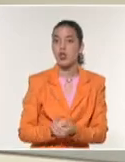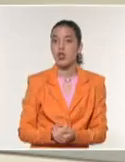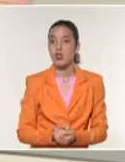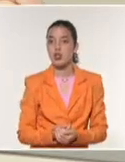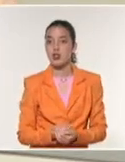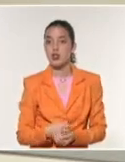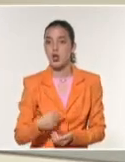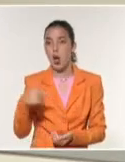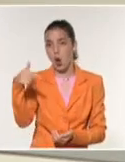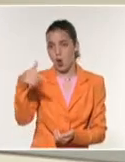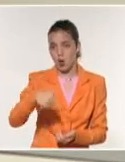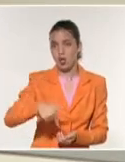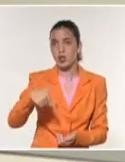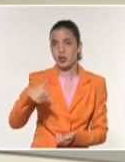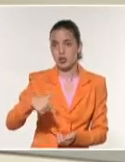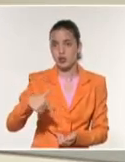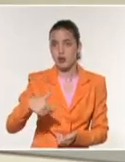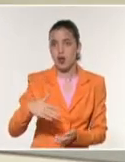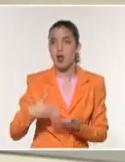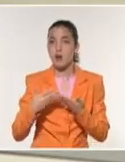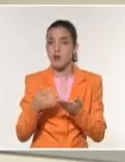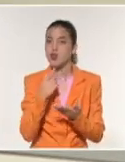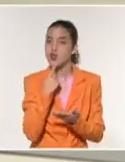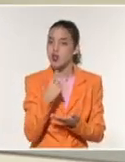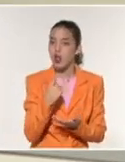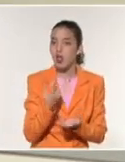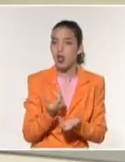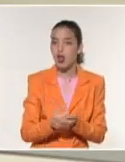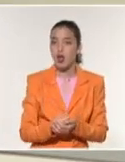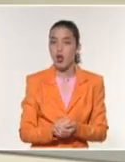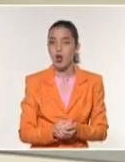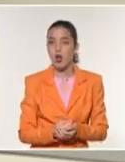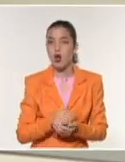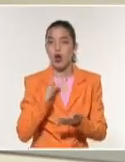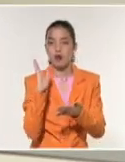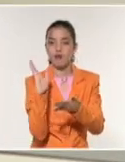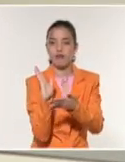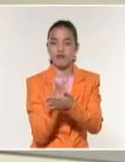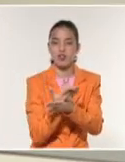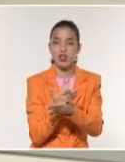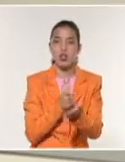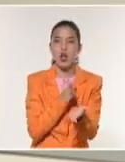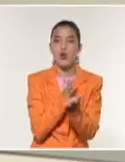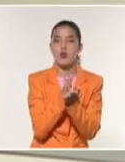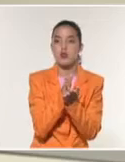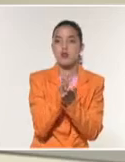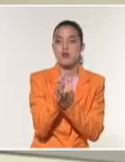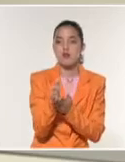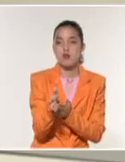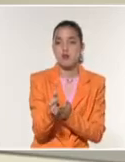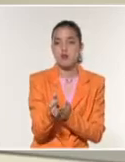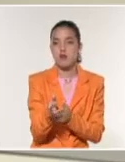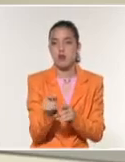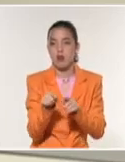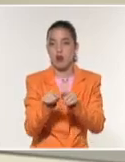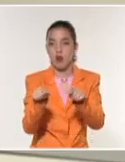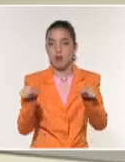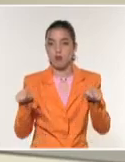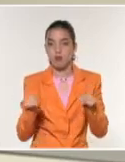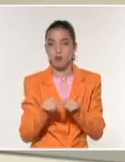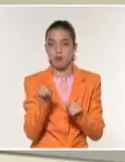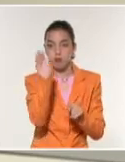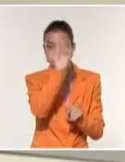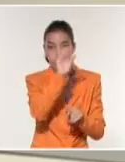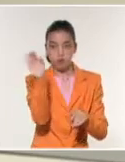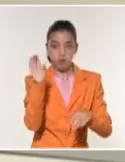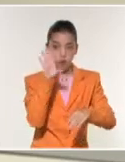las razones y por eso se pronunció en la revocación y que entonces debe seguir internarse en el establecimiento penitenciario